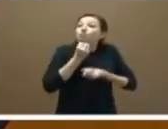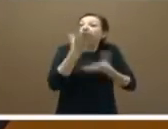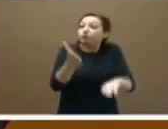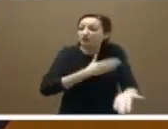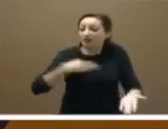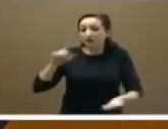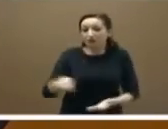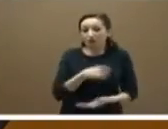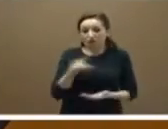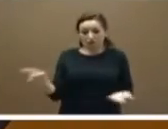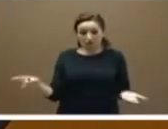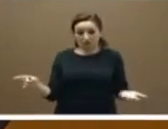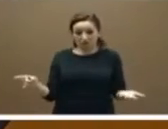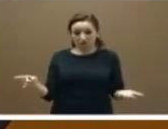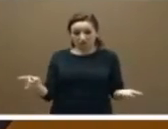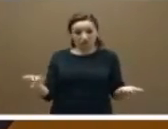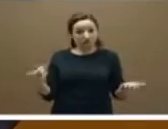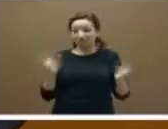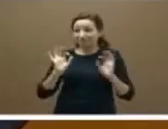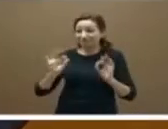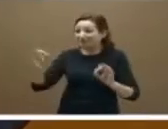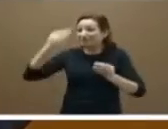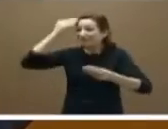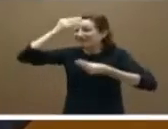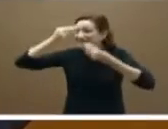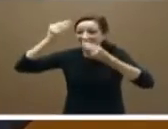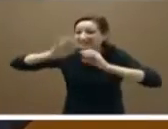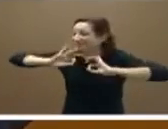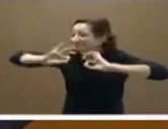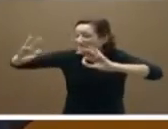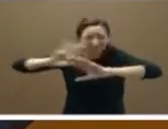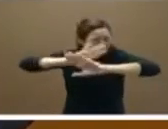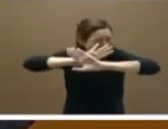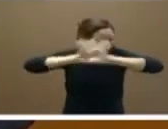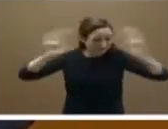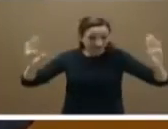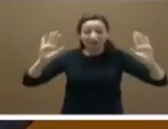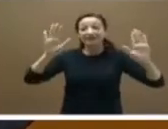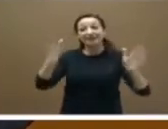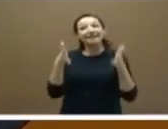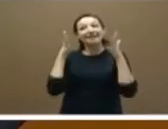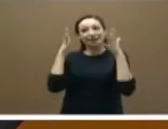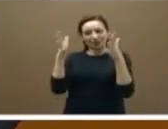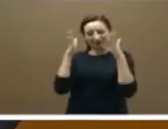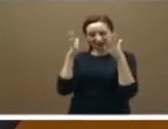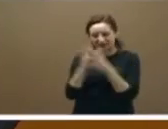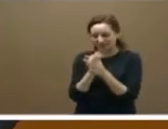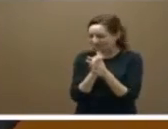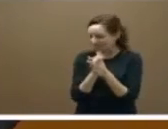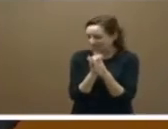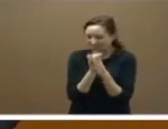presentar sus opiniones. Eso es en lo que usted tiene que pensar. Y, como recomendación,